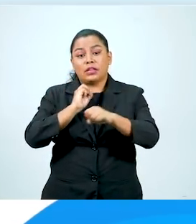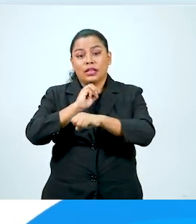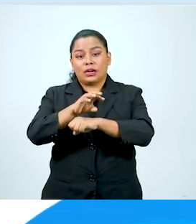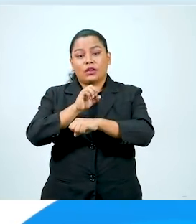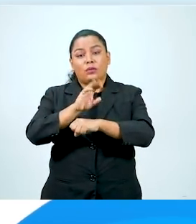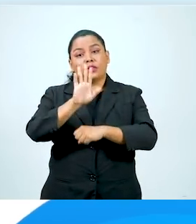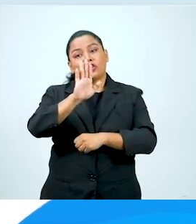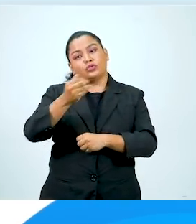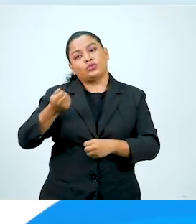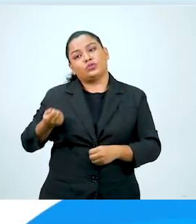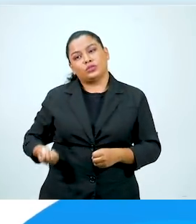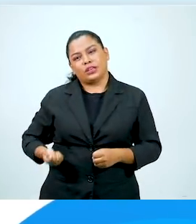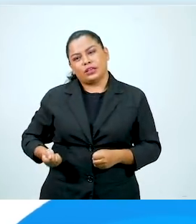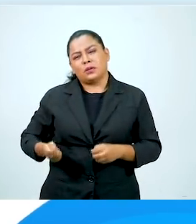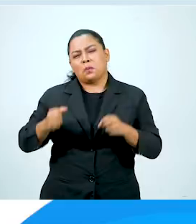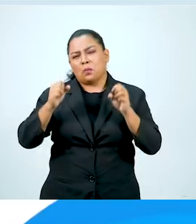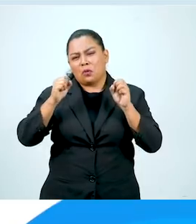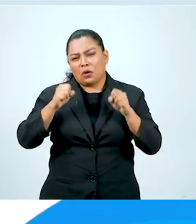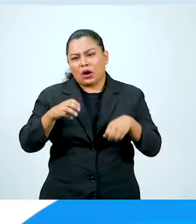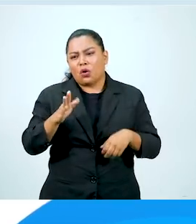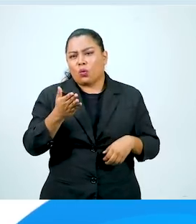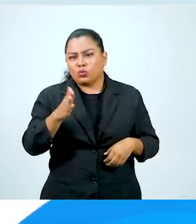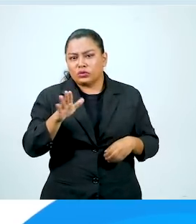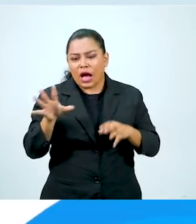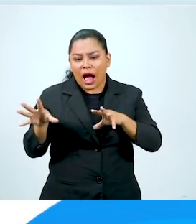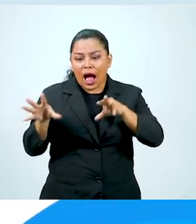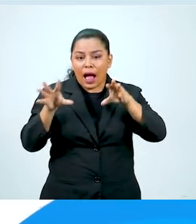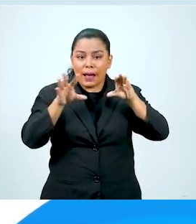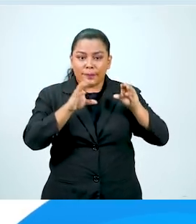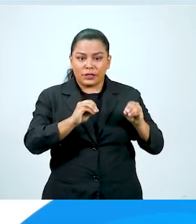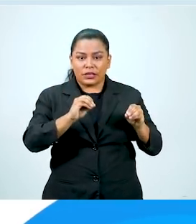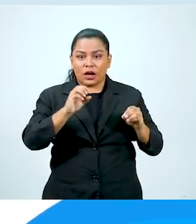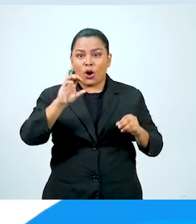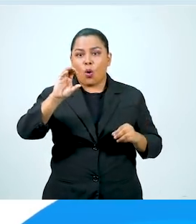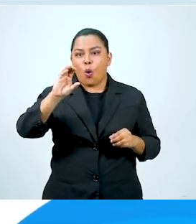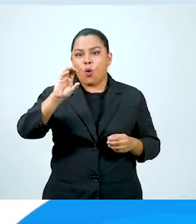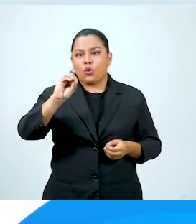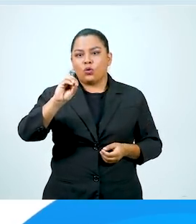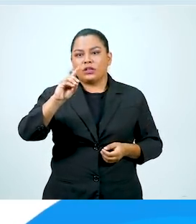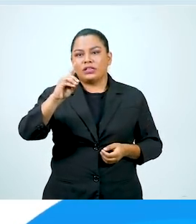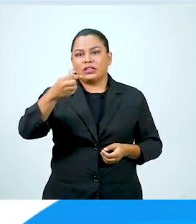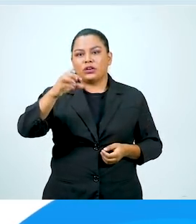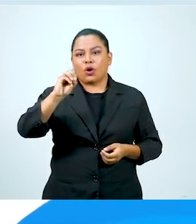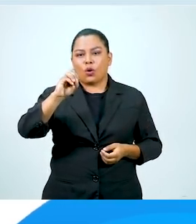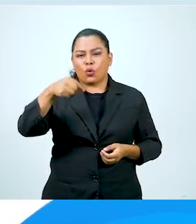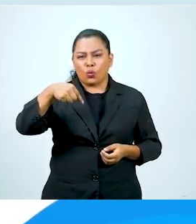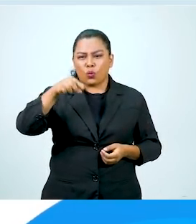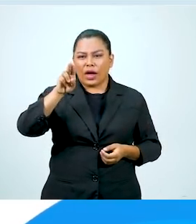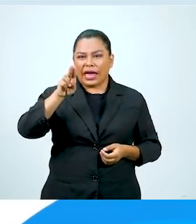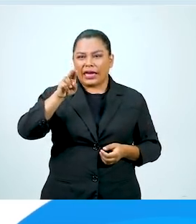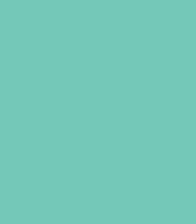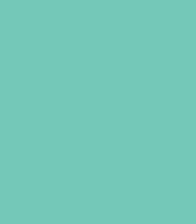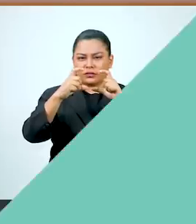recomendar a sus estudiantes. Pueden hacer uso de los códigos QR o de los enlaces.